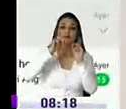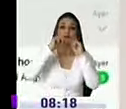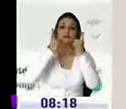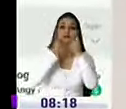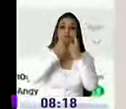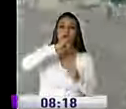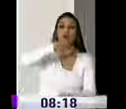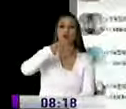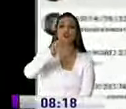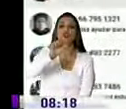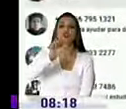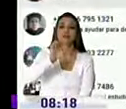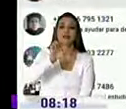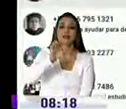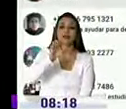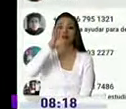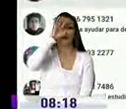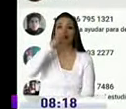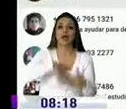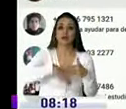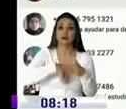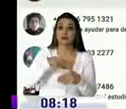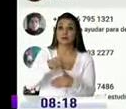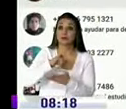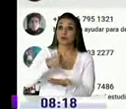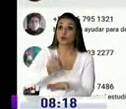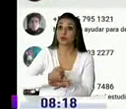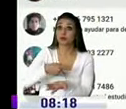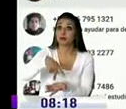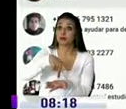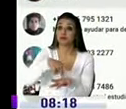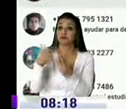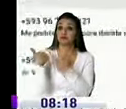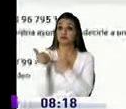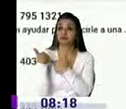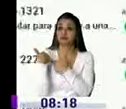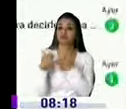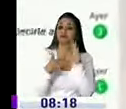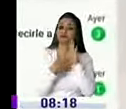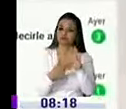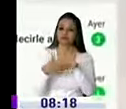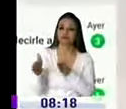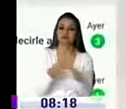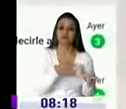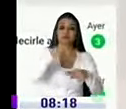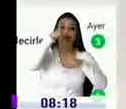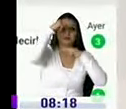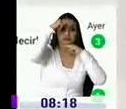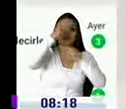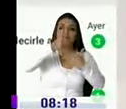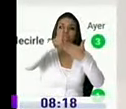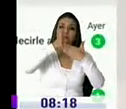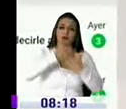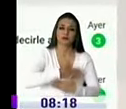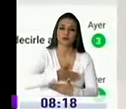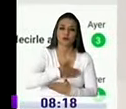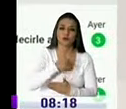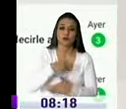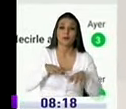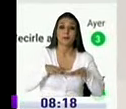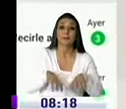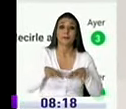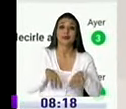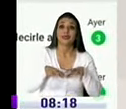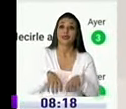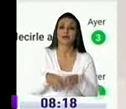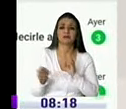Minas, tiene problema el agua. ¿Quién corresponde? A la Junta Parroquial, ¿no? Junta Parroquial. Señores, noticiero, ayúdanos a ayudar a esos perritos. Viven